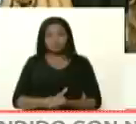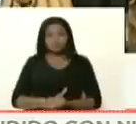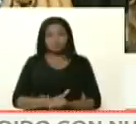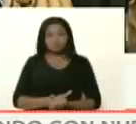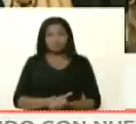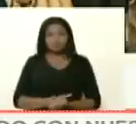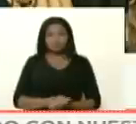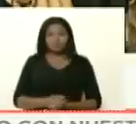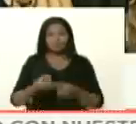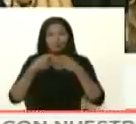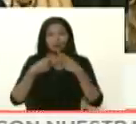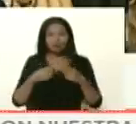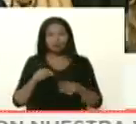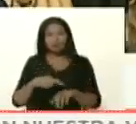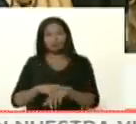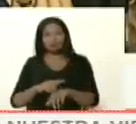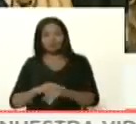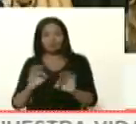No perdamos tiempo.